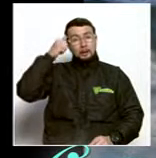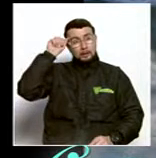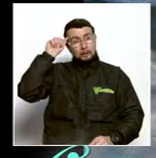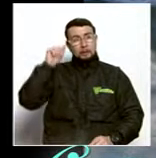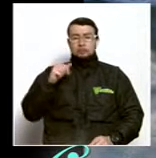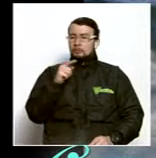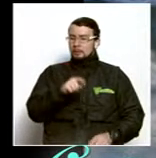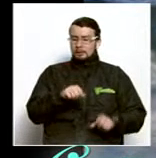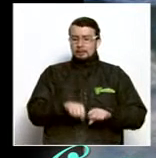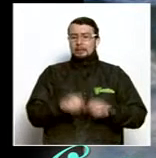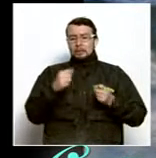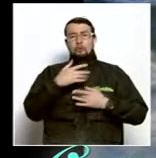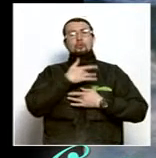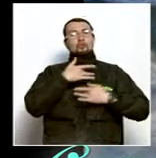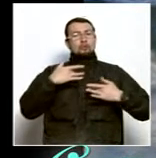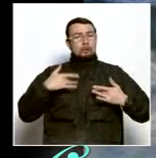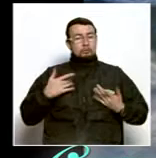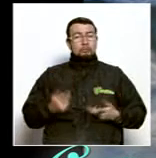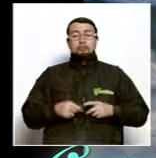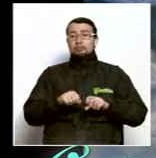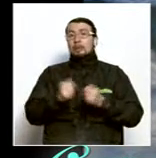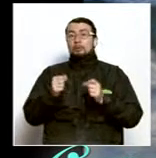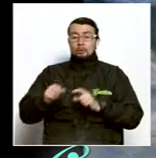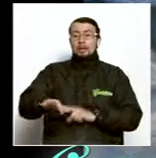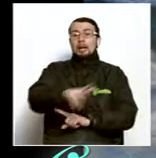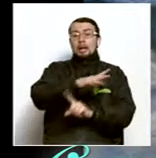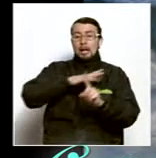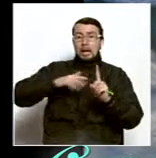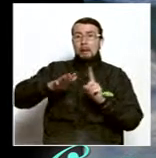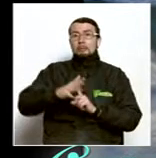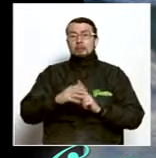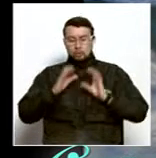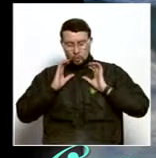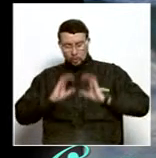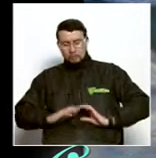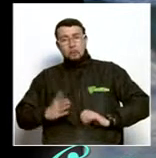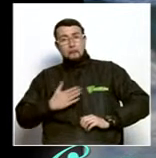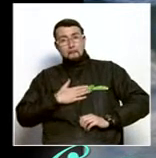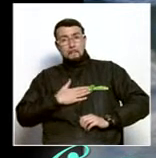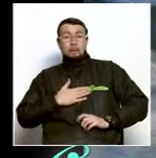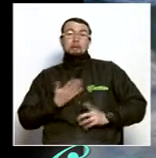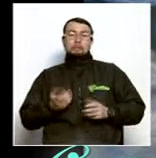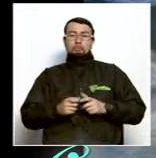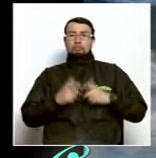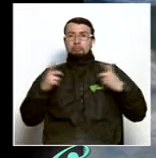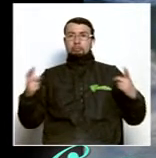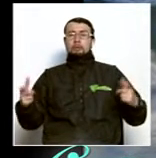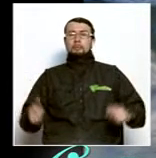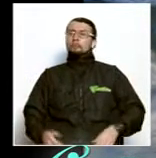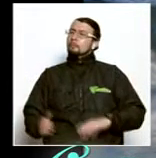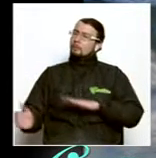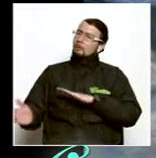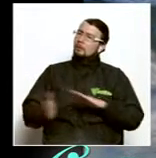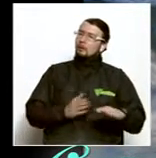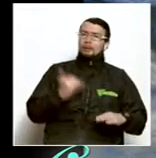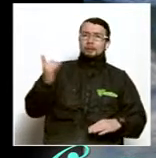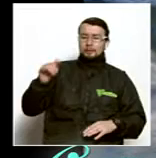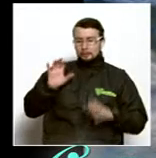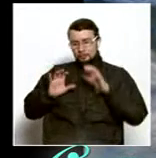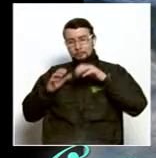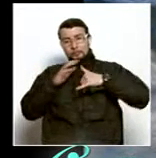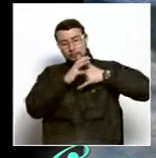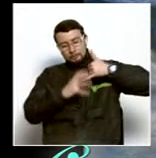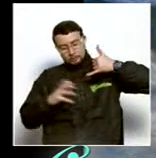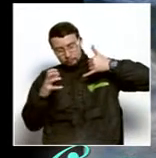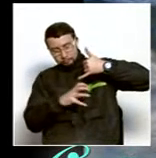la salud, el daño ambiental, el daño a nuestro cuerpo es bastante grande, ¿no? En la Amazonía se dice que a